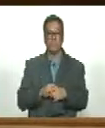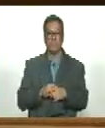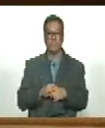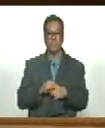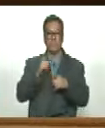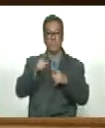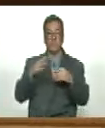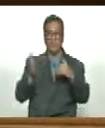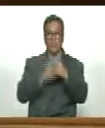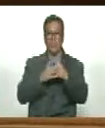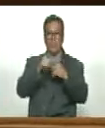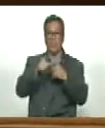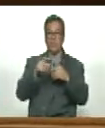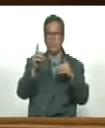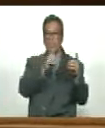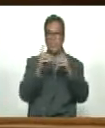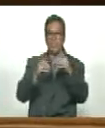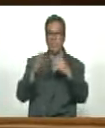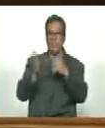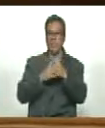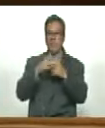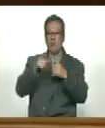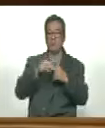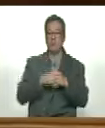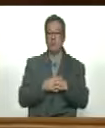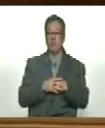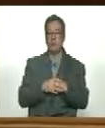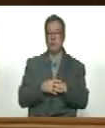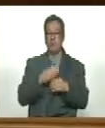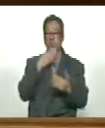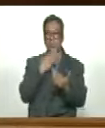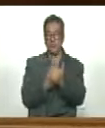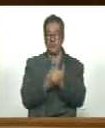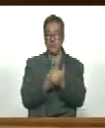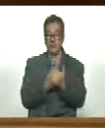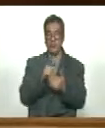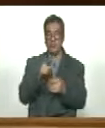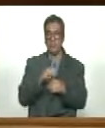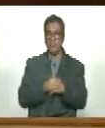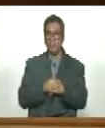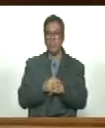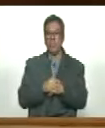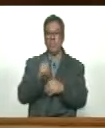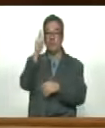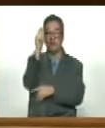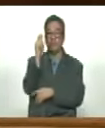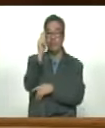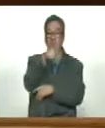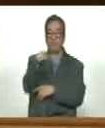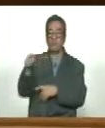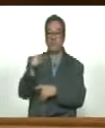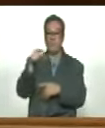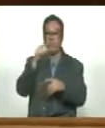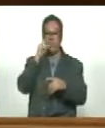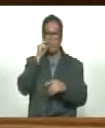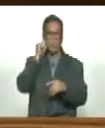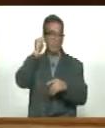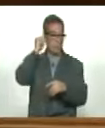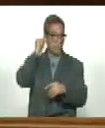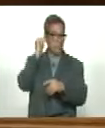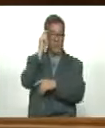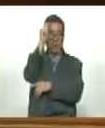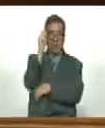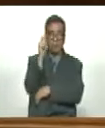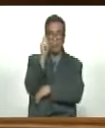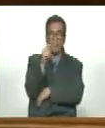Se va a cerrar el debate, se cierra. Gracias, diputado. Las honorables diputadas y